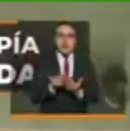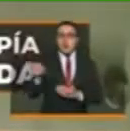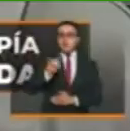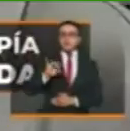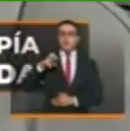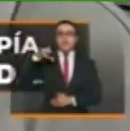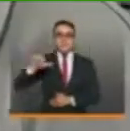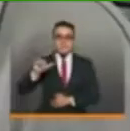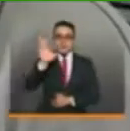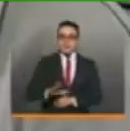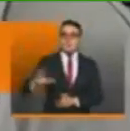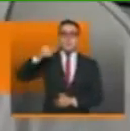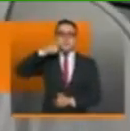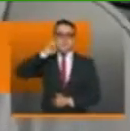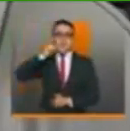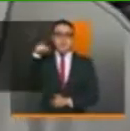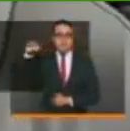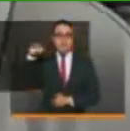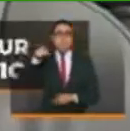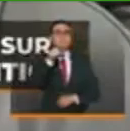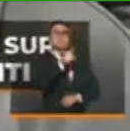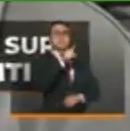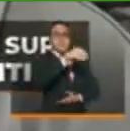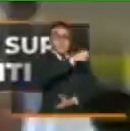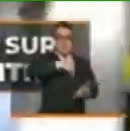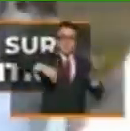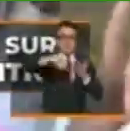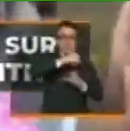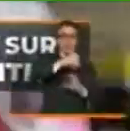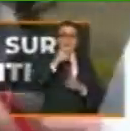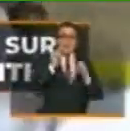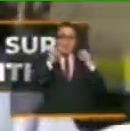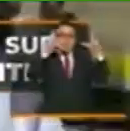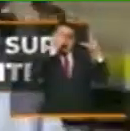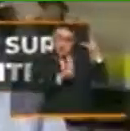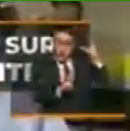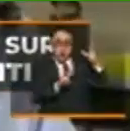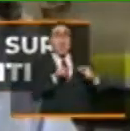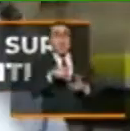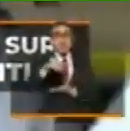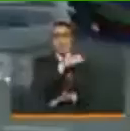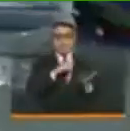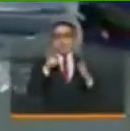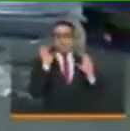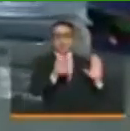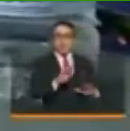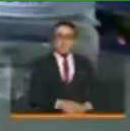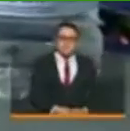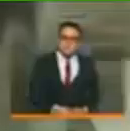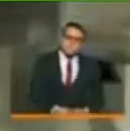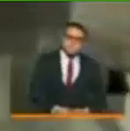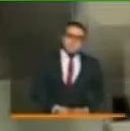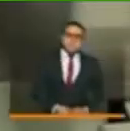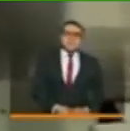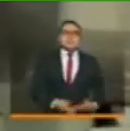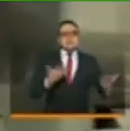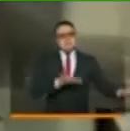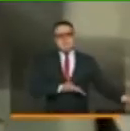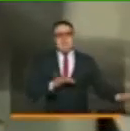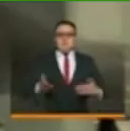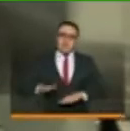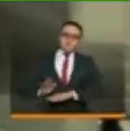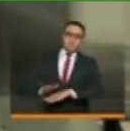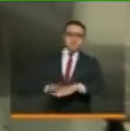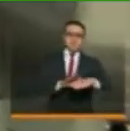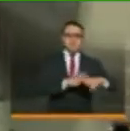en el departamento de Caldas y de la institución Despertar del Sur en el departamento del Atlántico. Envió un mensaje de bienvenida y destacó